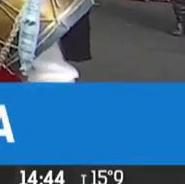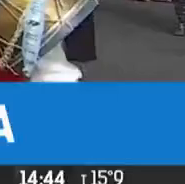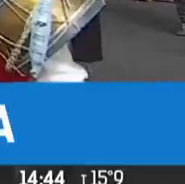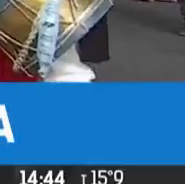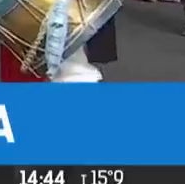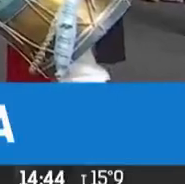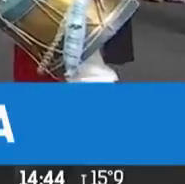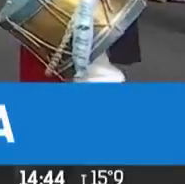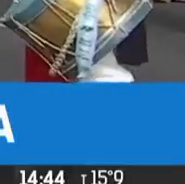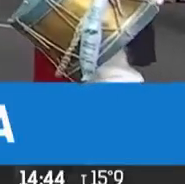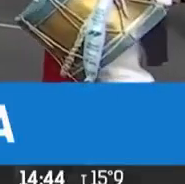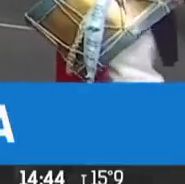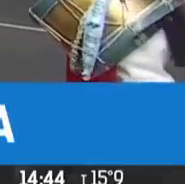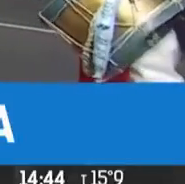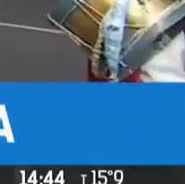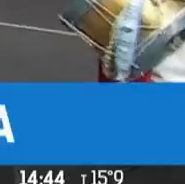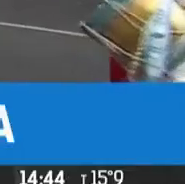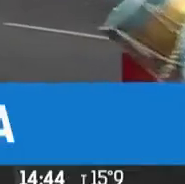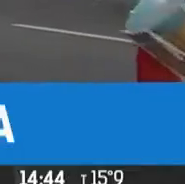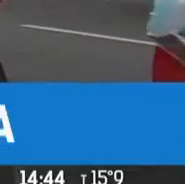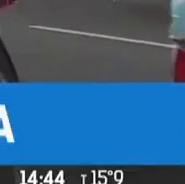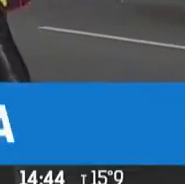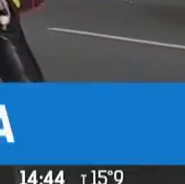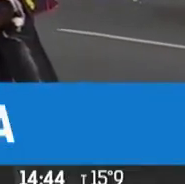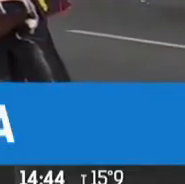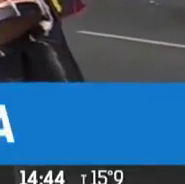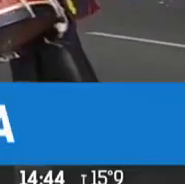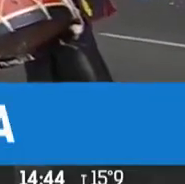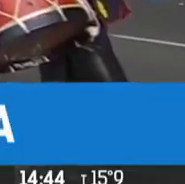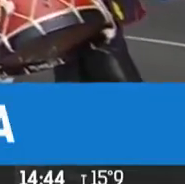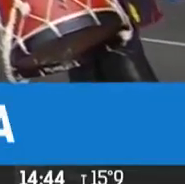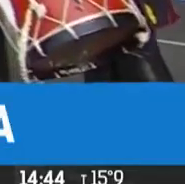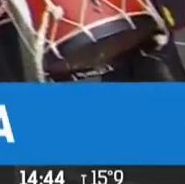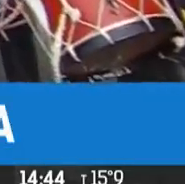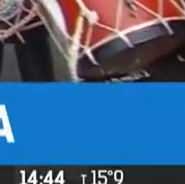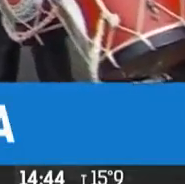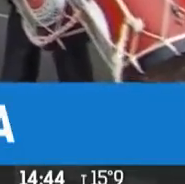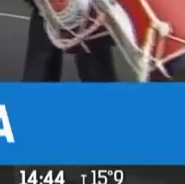los hombres las cosas